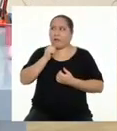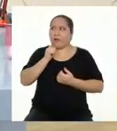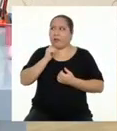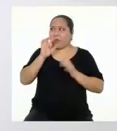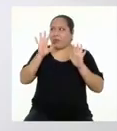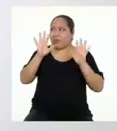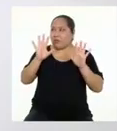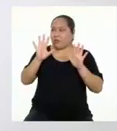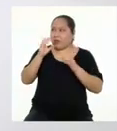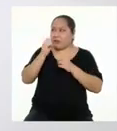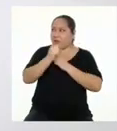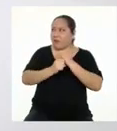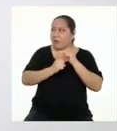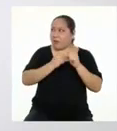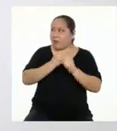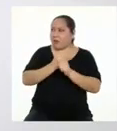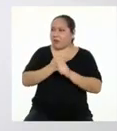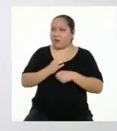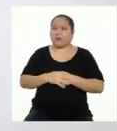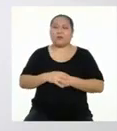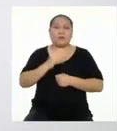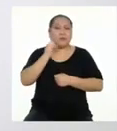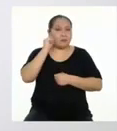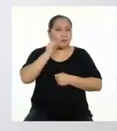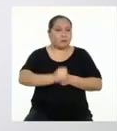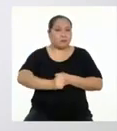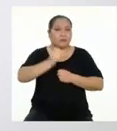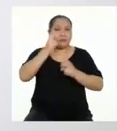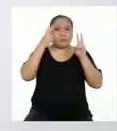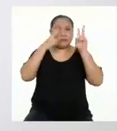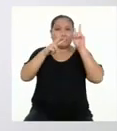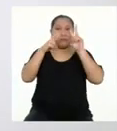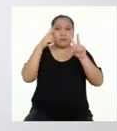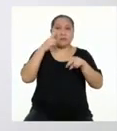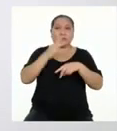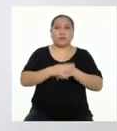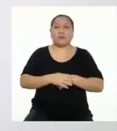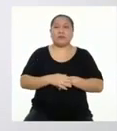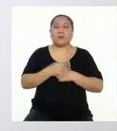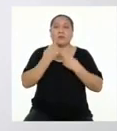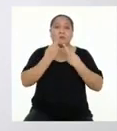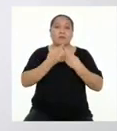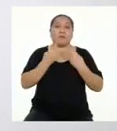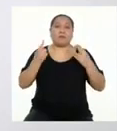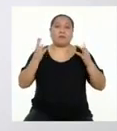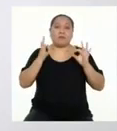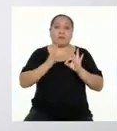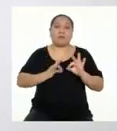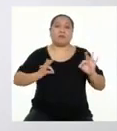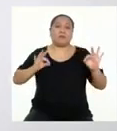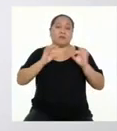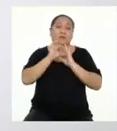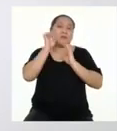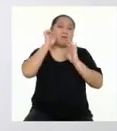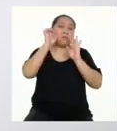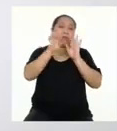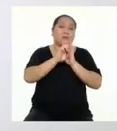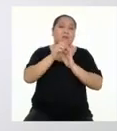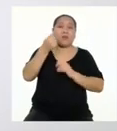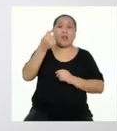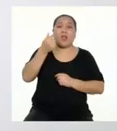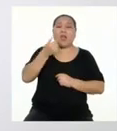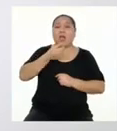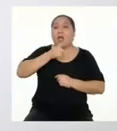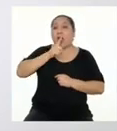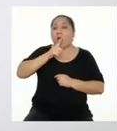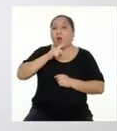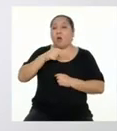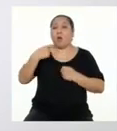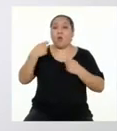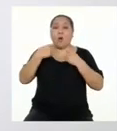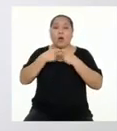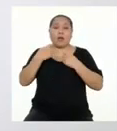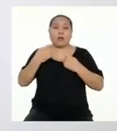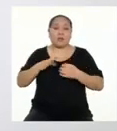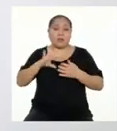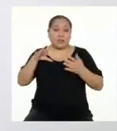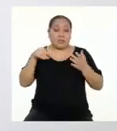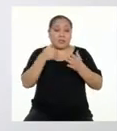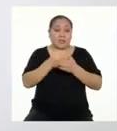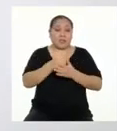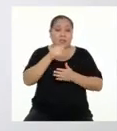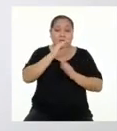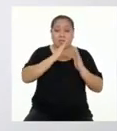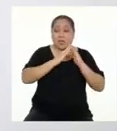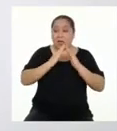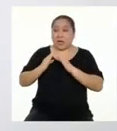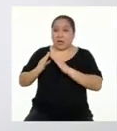10 años. Sí, y hay que considerar que para que recursos tan importantes como el agua y la electricidad lleguen a nuestros